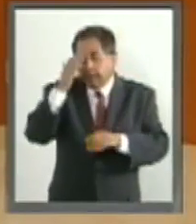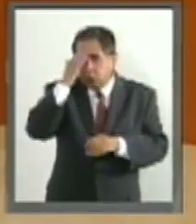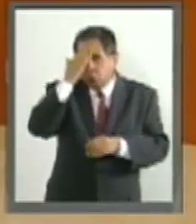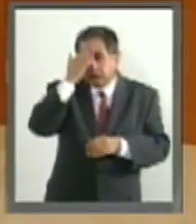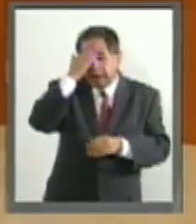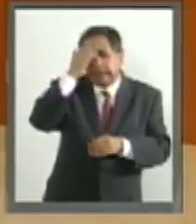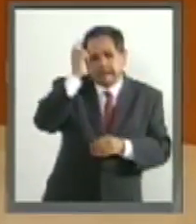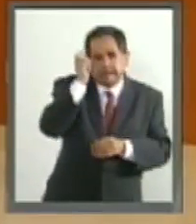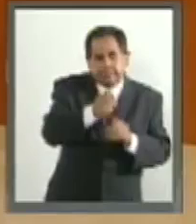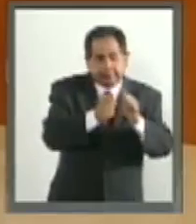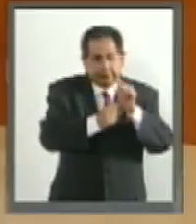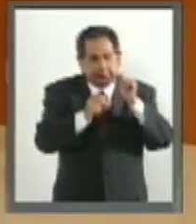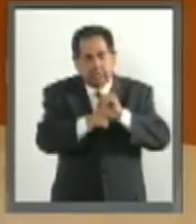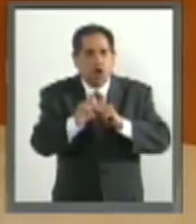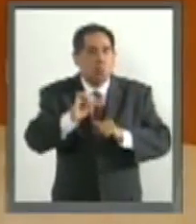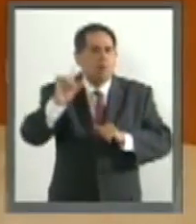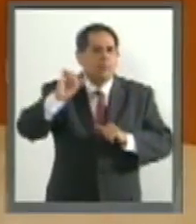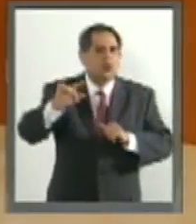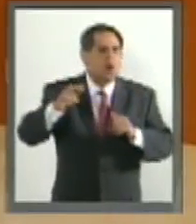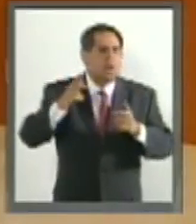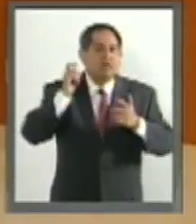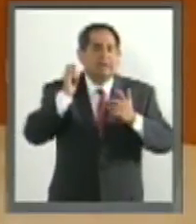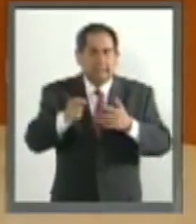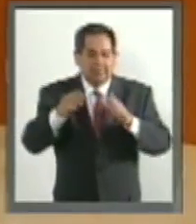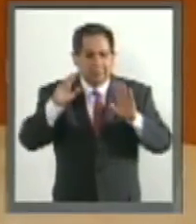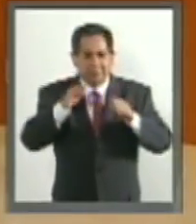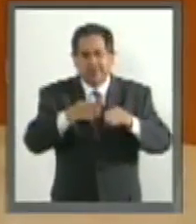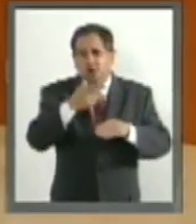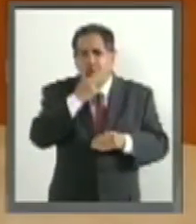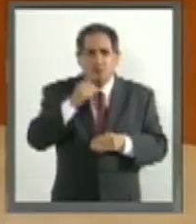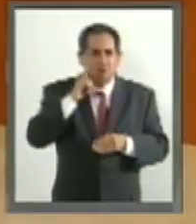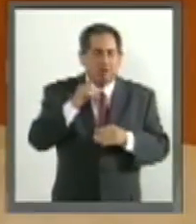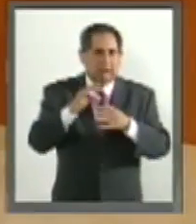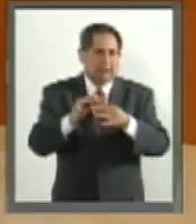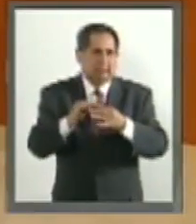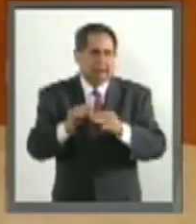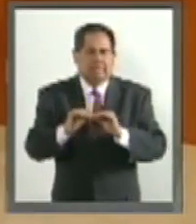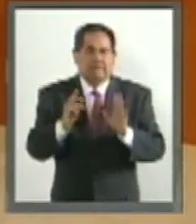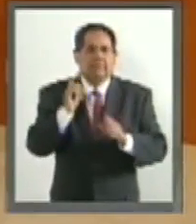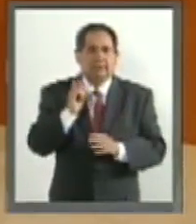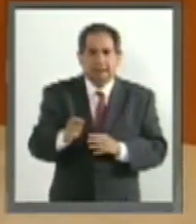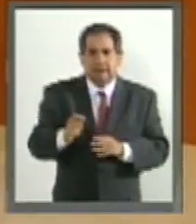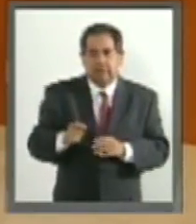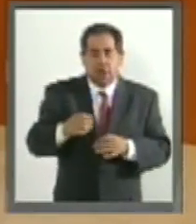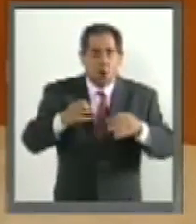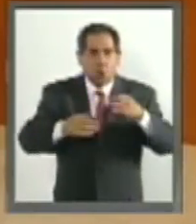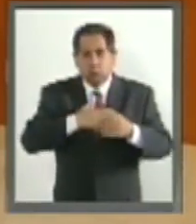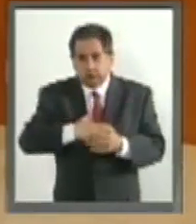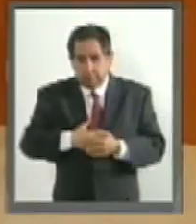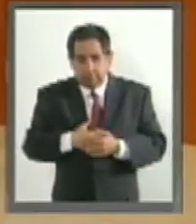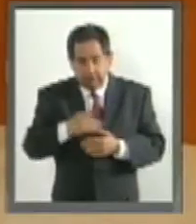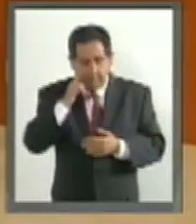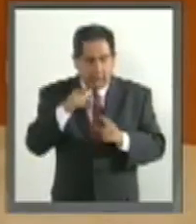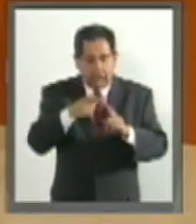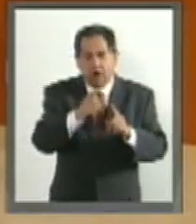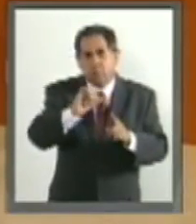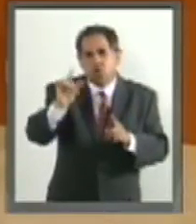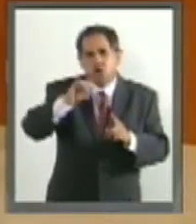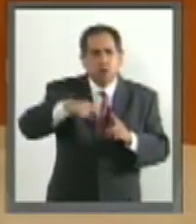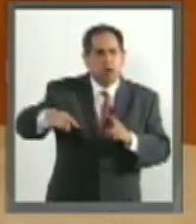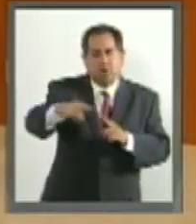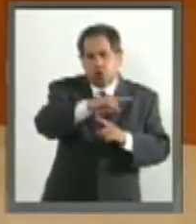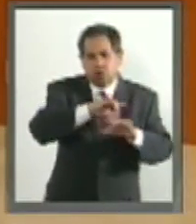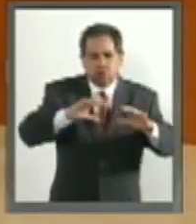y profesionalismo con el enfoque de género pero procurando justicia a funcionarios y